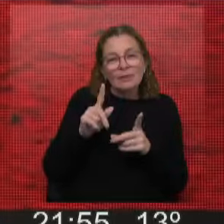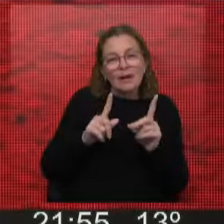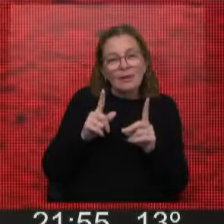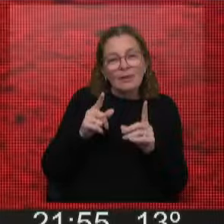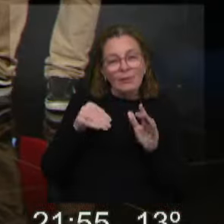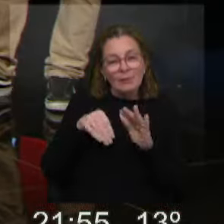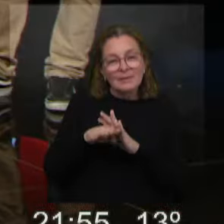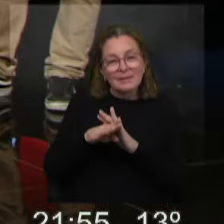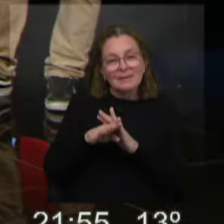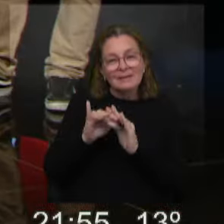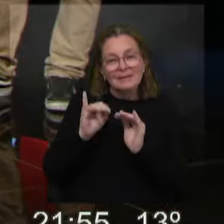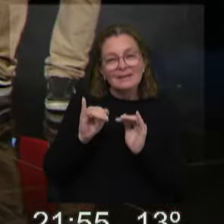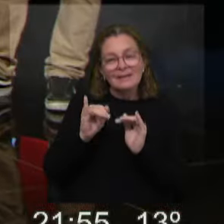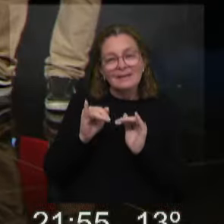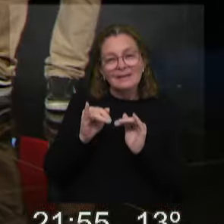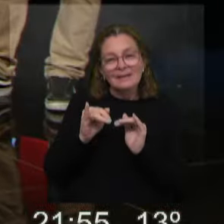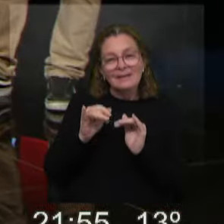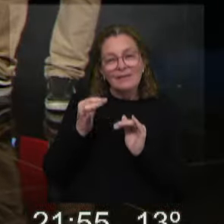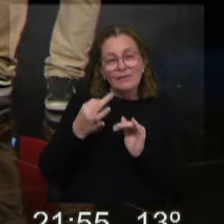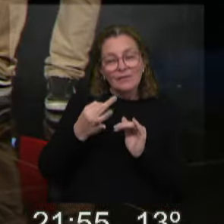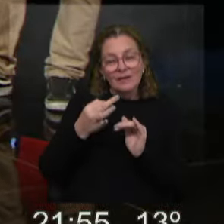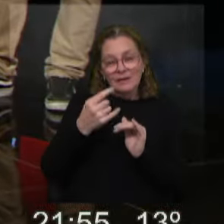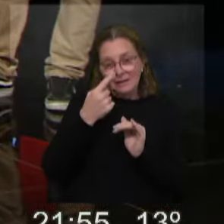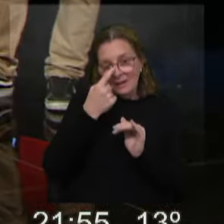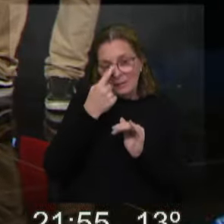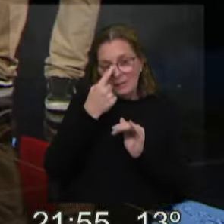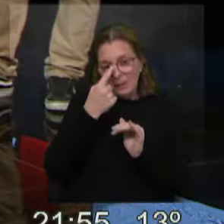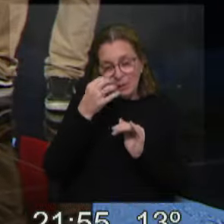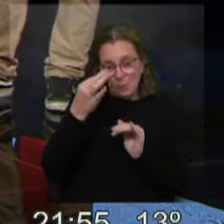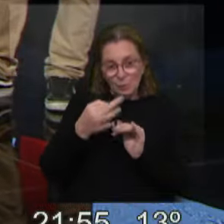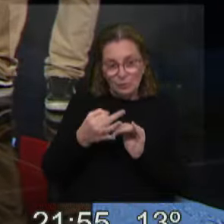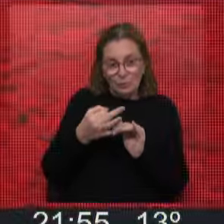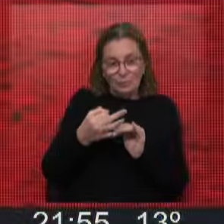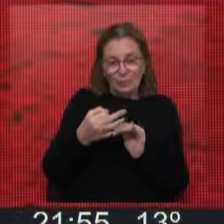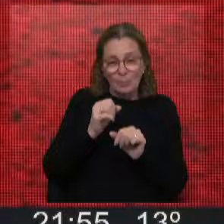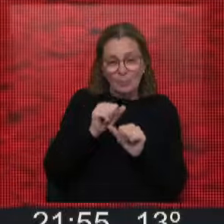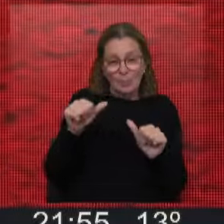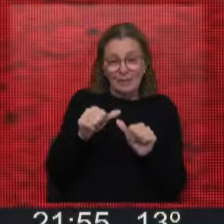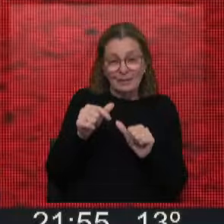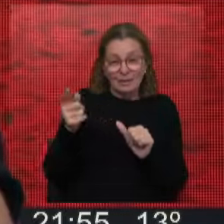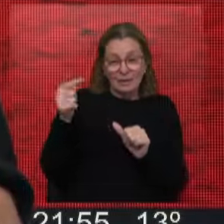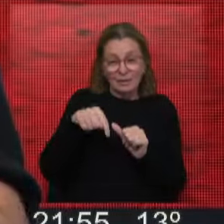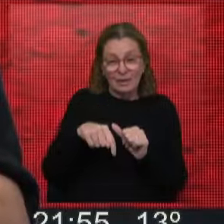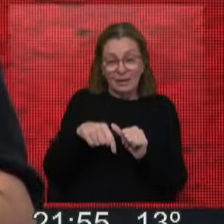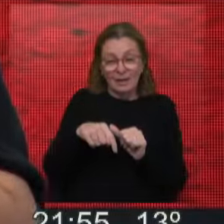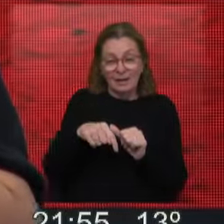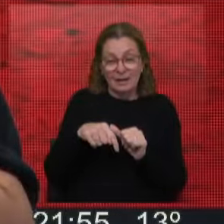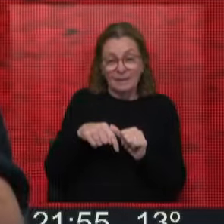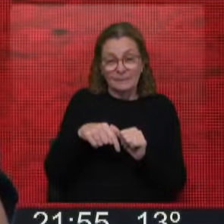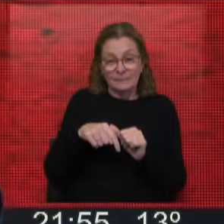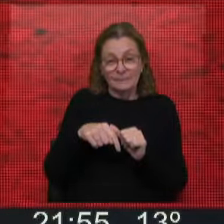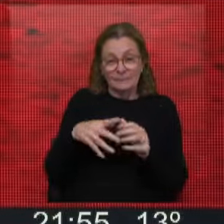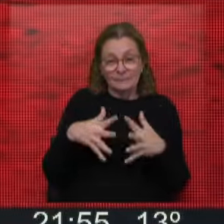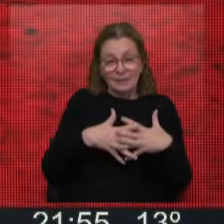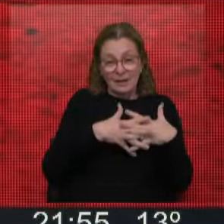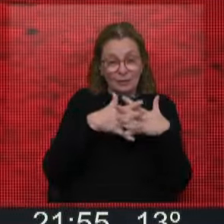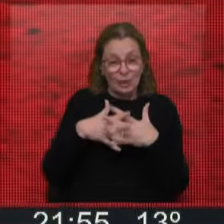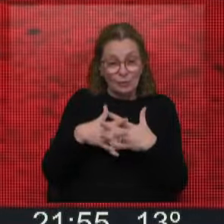oportunismo que hice. No, pero bien oportuno. Fue justo que pudimos hacer que viniera Ariel Pink de Estados